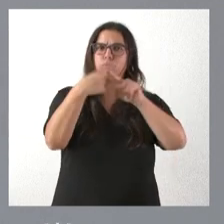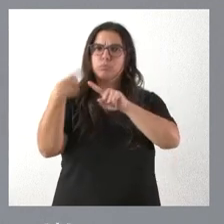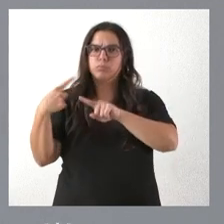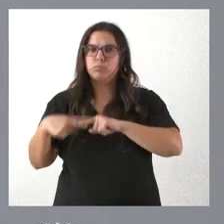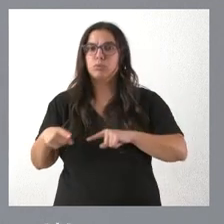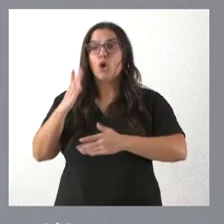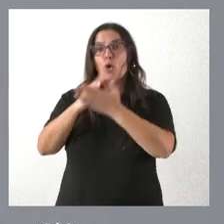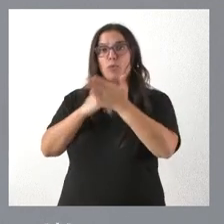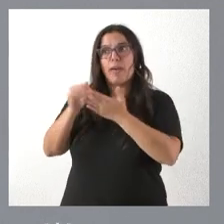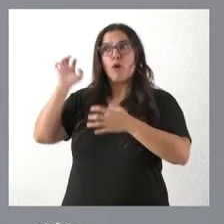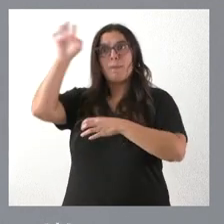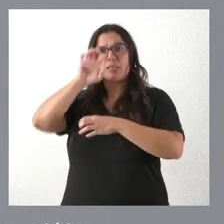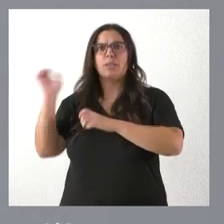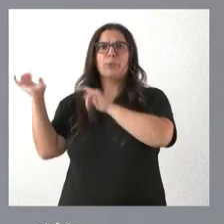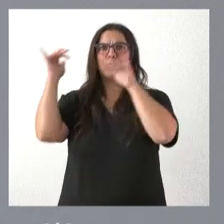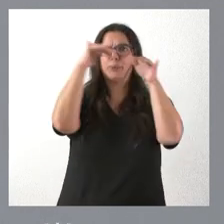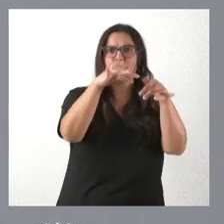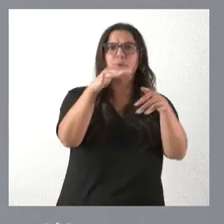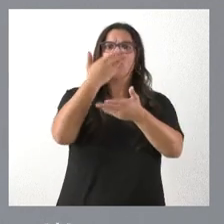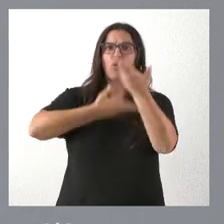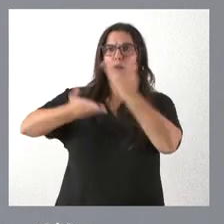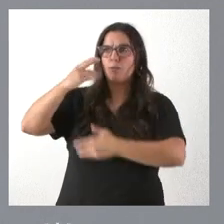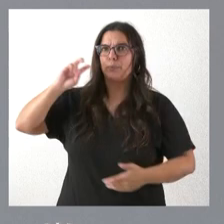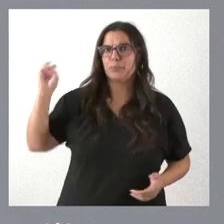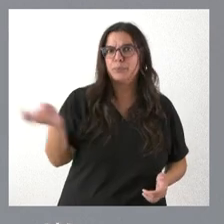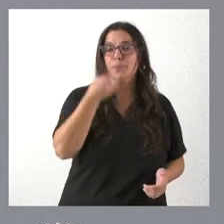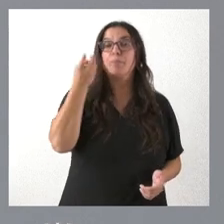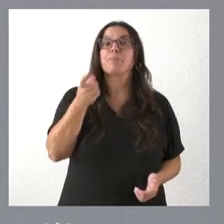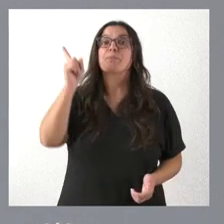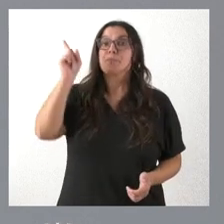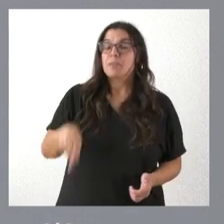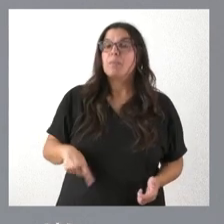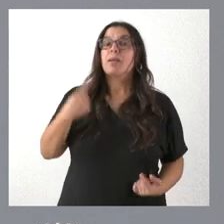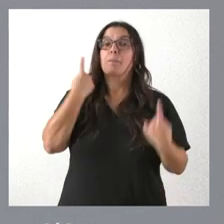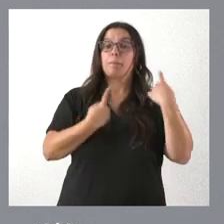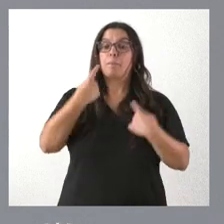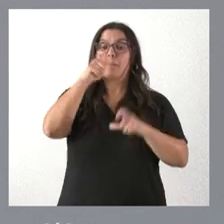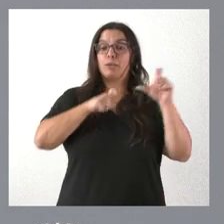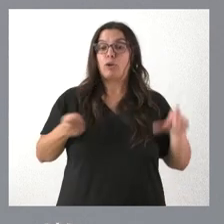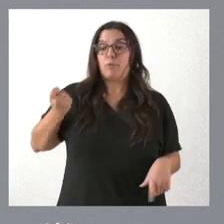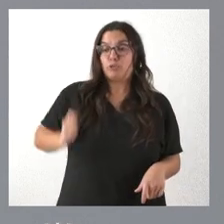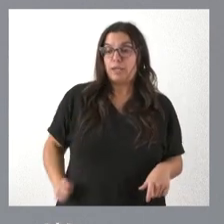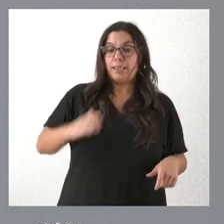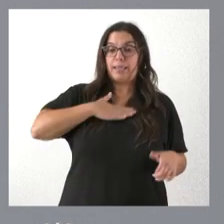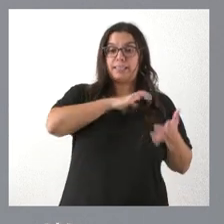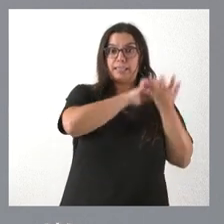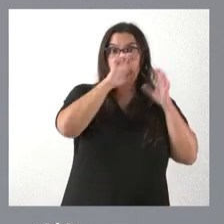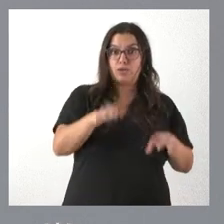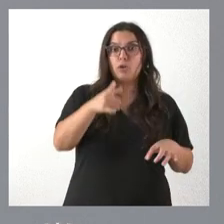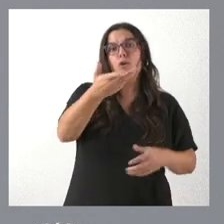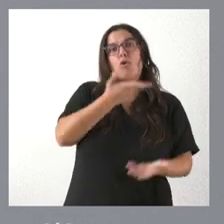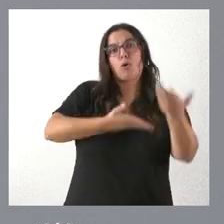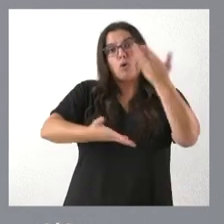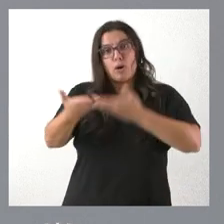otras comunidades autónomas y de otros países con los que tenemos colaboración e incluso ha habido gente de Castilla y león profesionales de Castilla y león que han colaborado